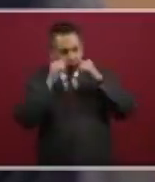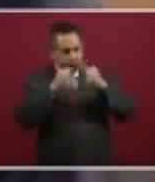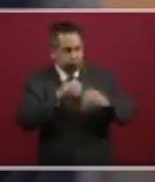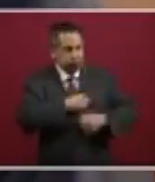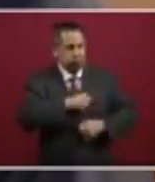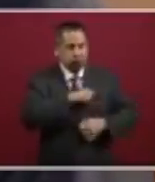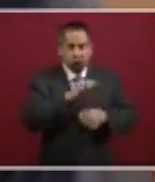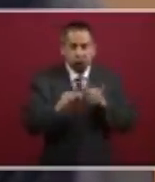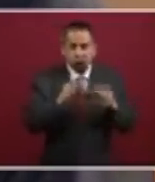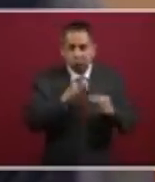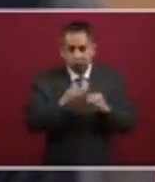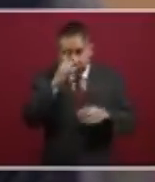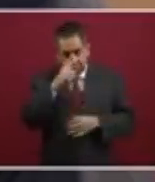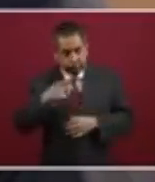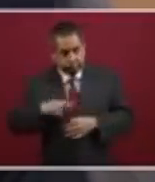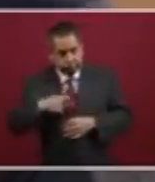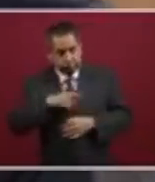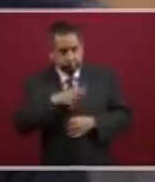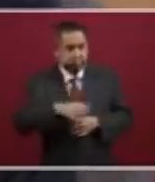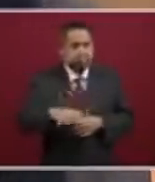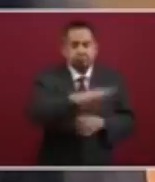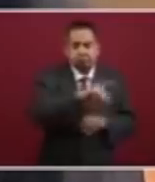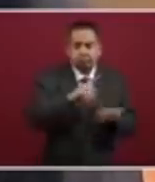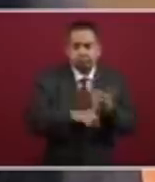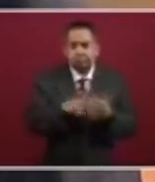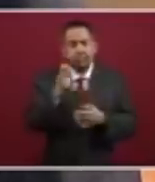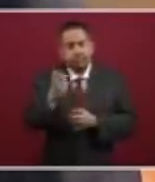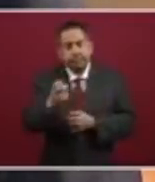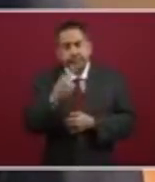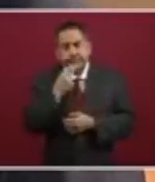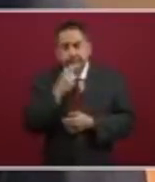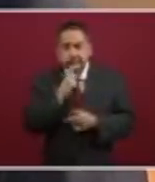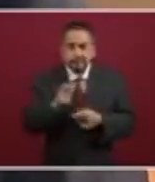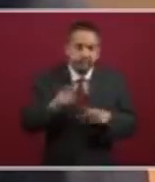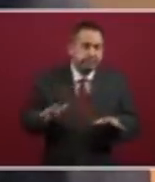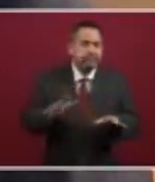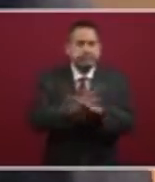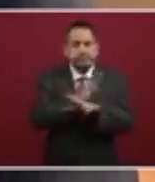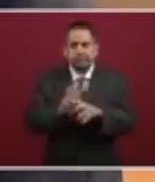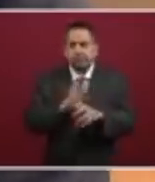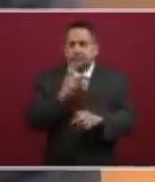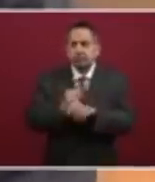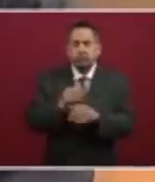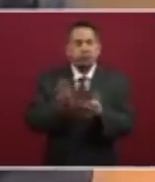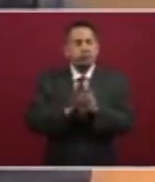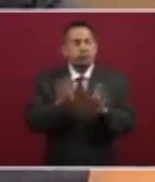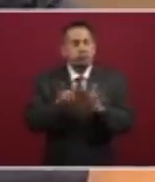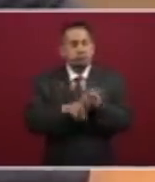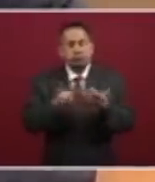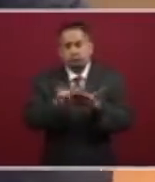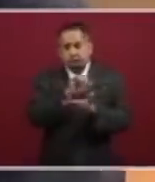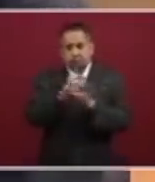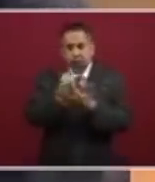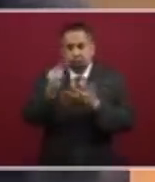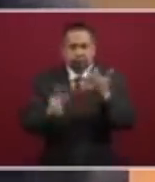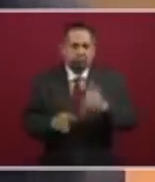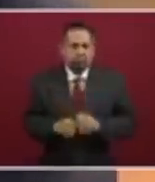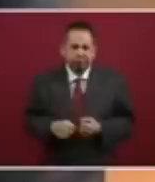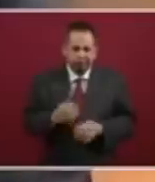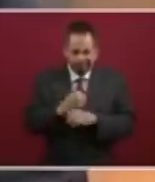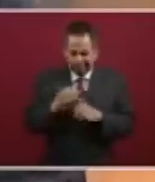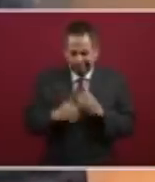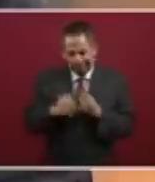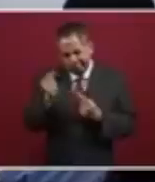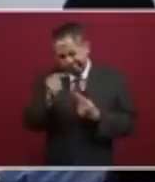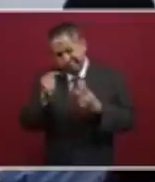pública al consumo y para eso lo del cambio en el marco legal y otras cosas.